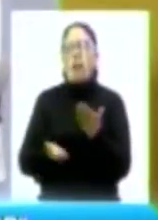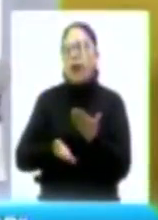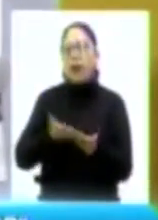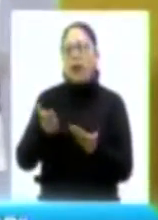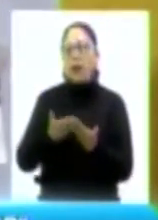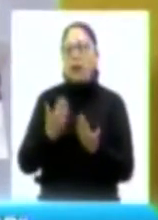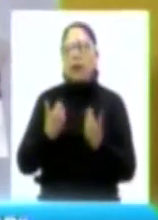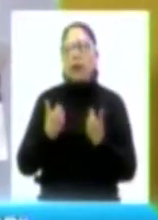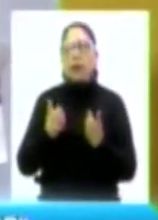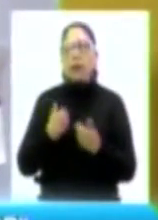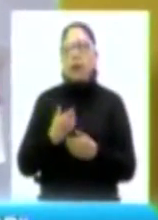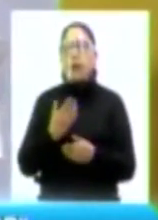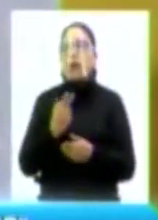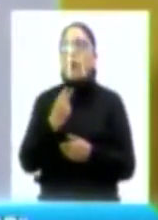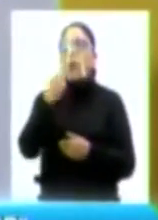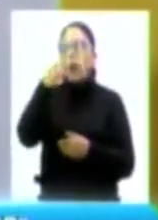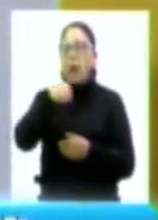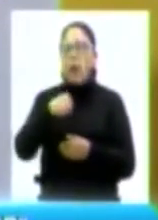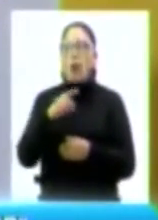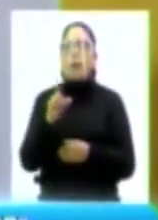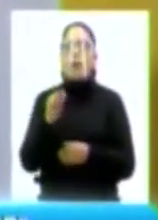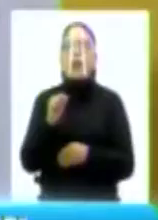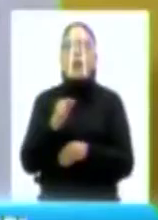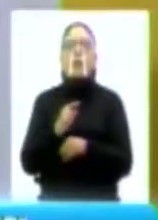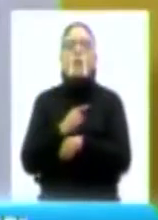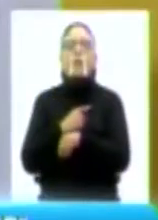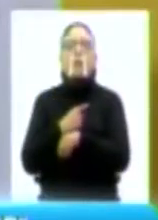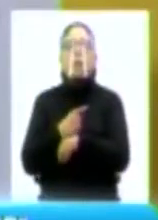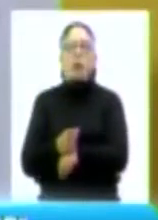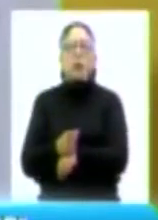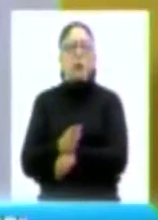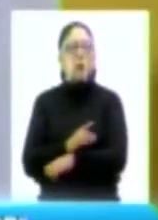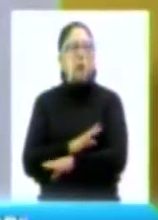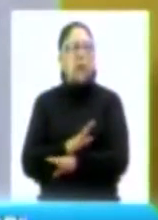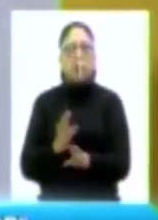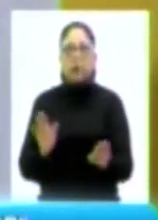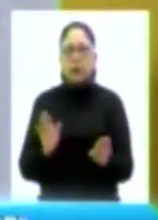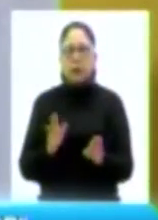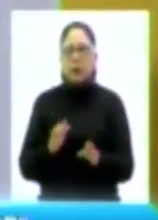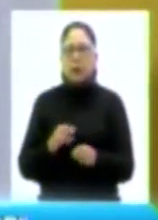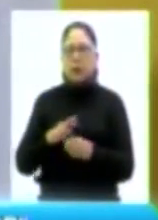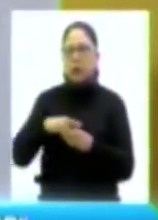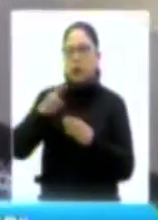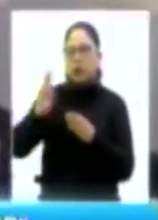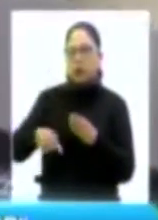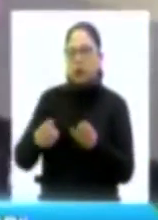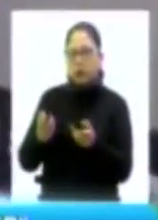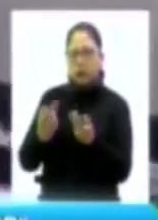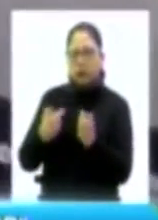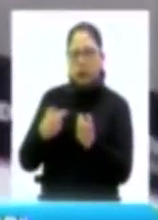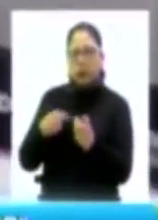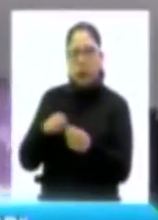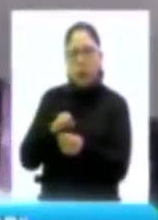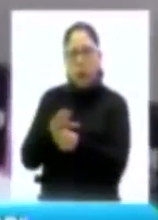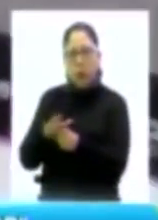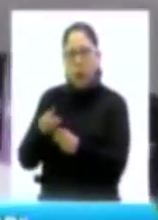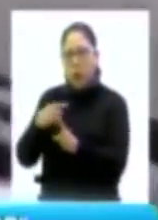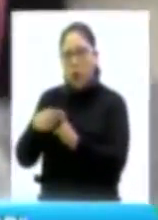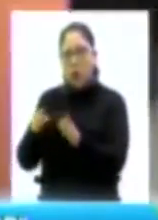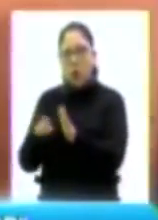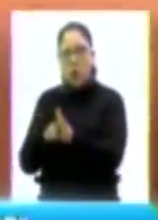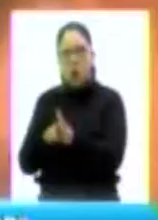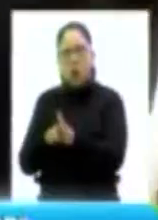en 20 minutos. Es decir, que en 20 minutos podemos tener el resultado de un paciente en un taquito